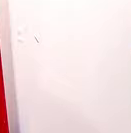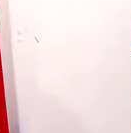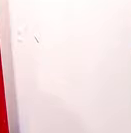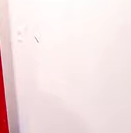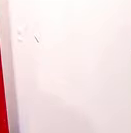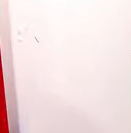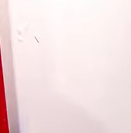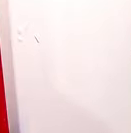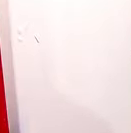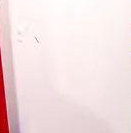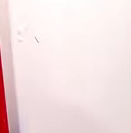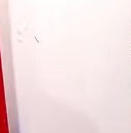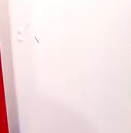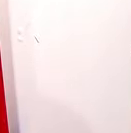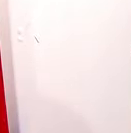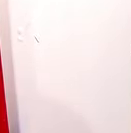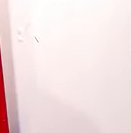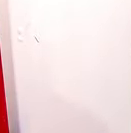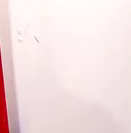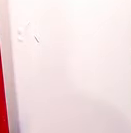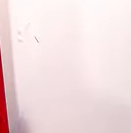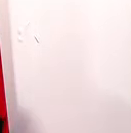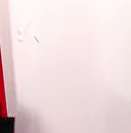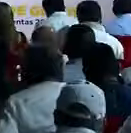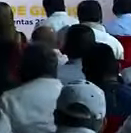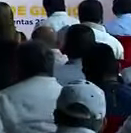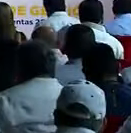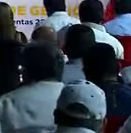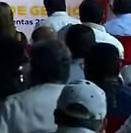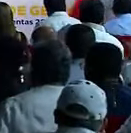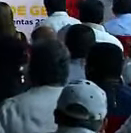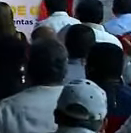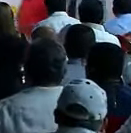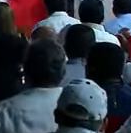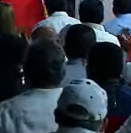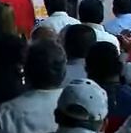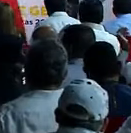radio para todos. Ahora sí, recibámoslos con un fuerte aplauso.